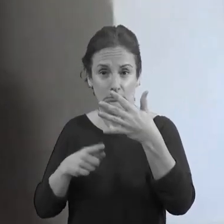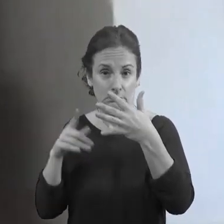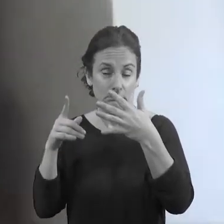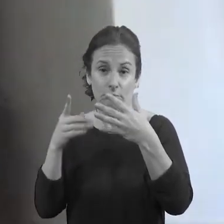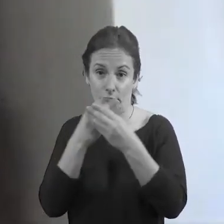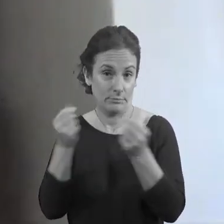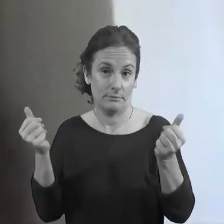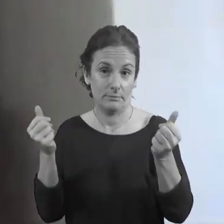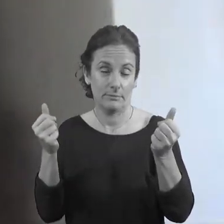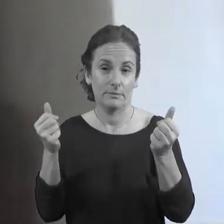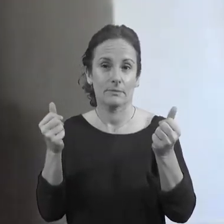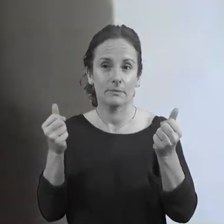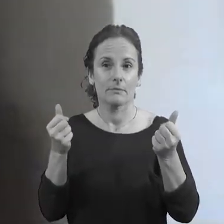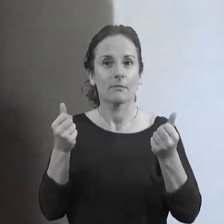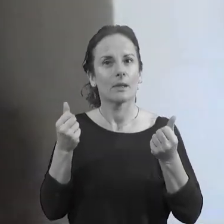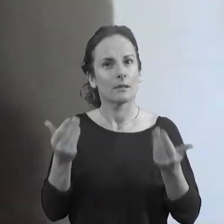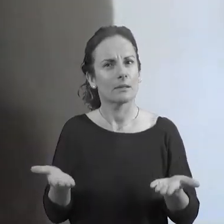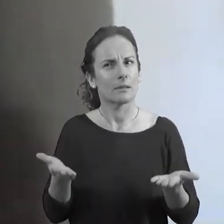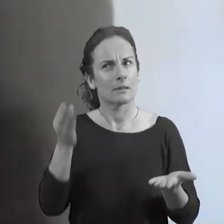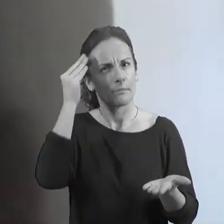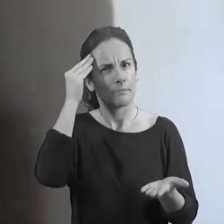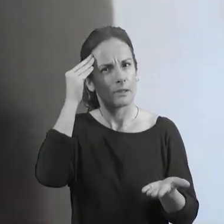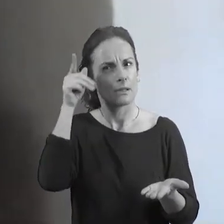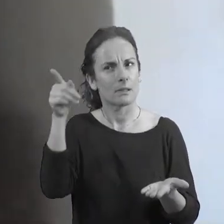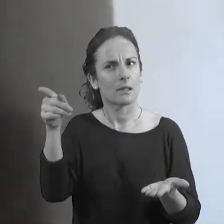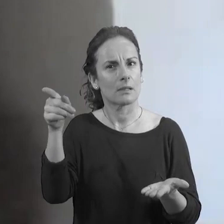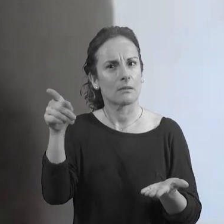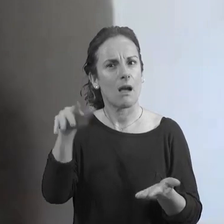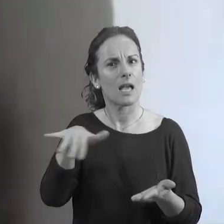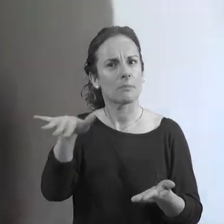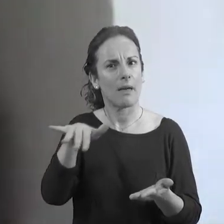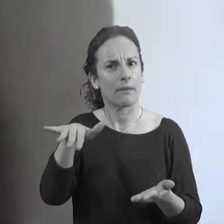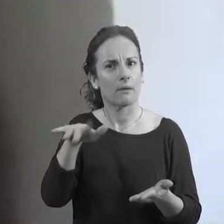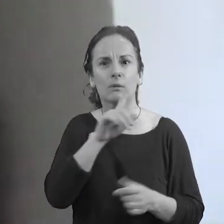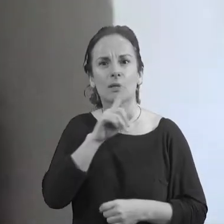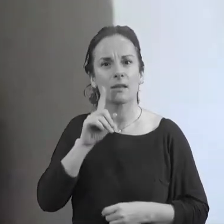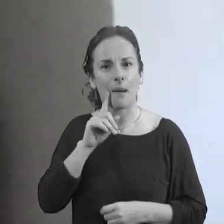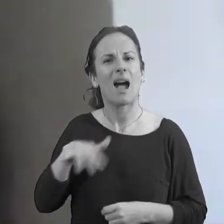sin tener en cuenta que igual eran espacios esenciales, ¿no? Y por lo tanto,